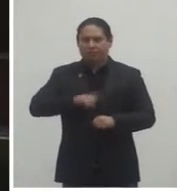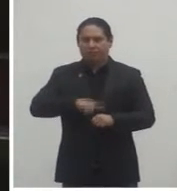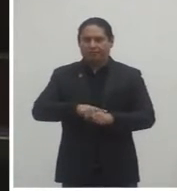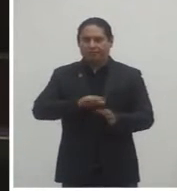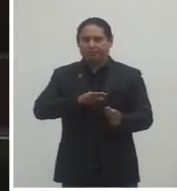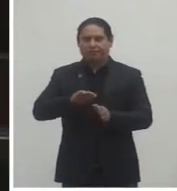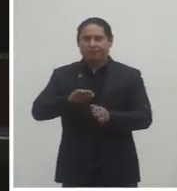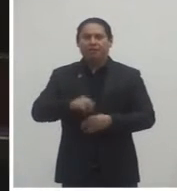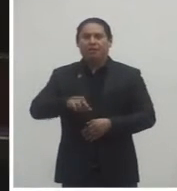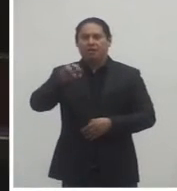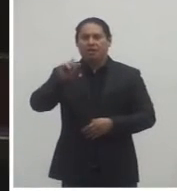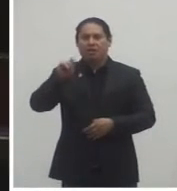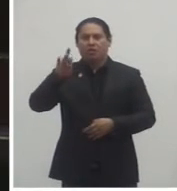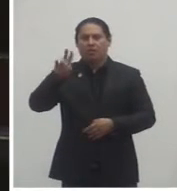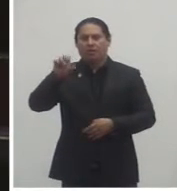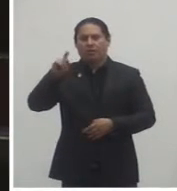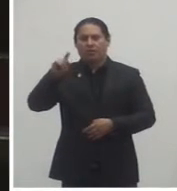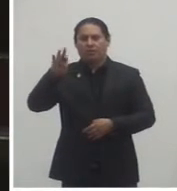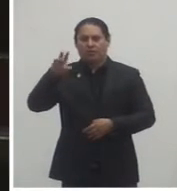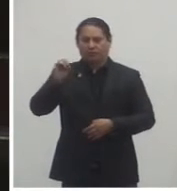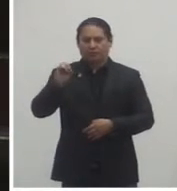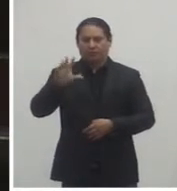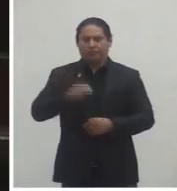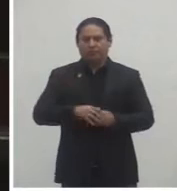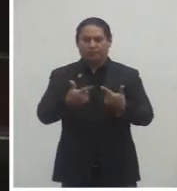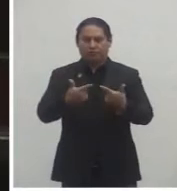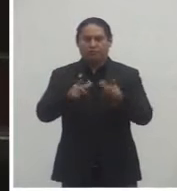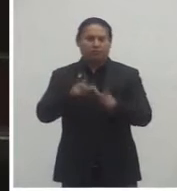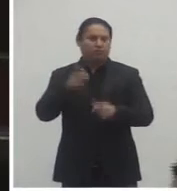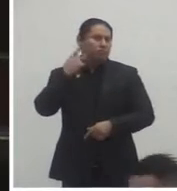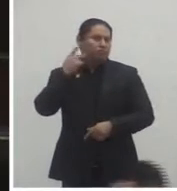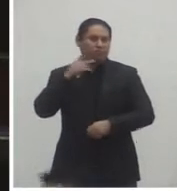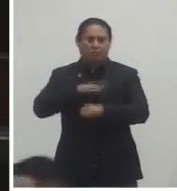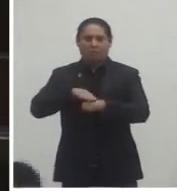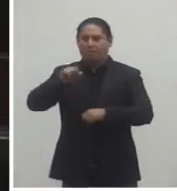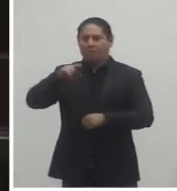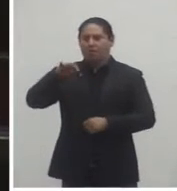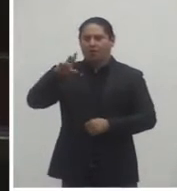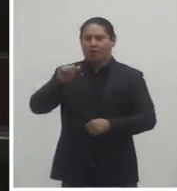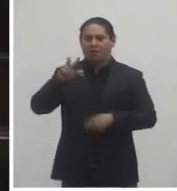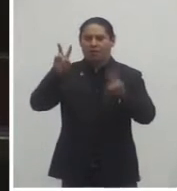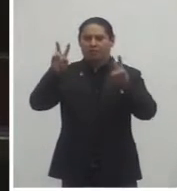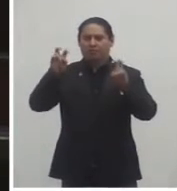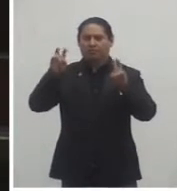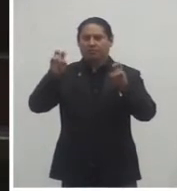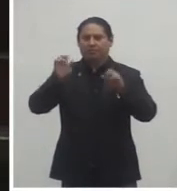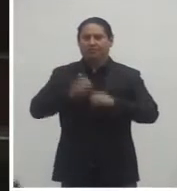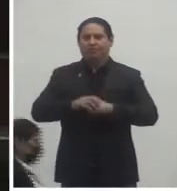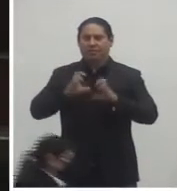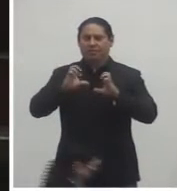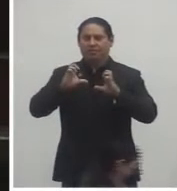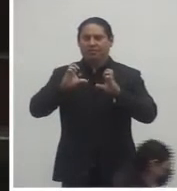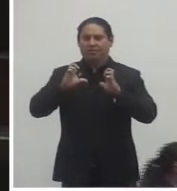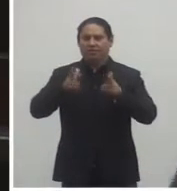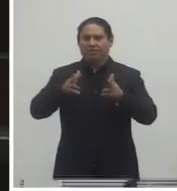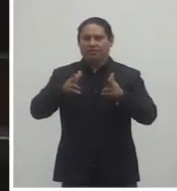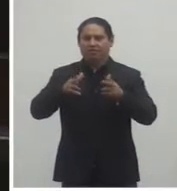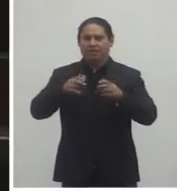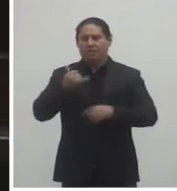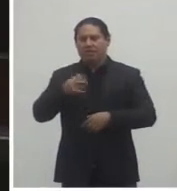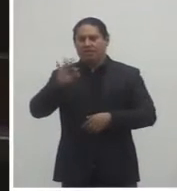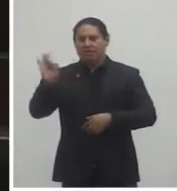Raúl Eduardo Bonifaz Moedano, del Partido Morena, con el tema Chiapas y el